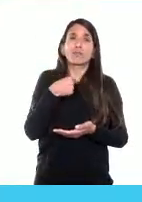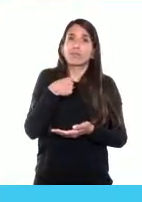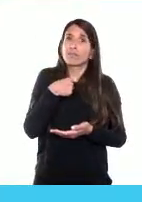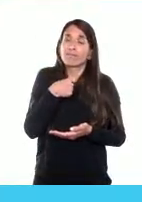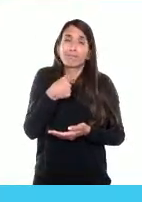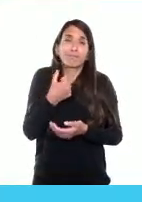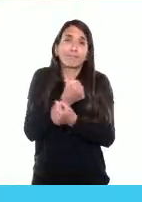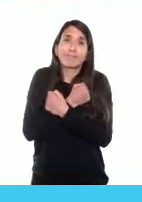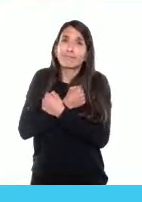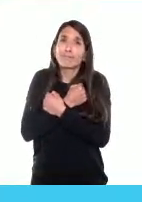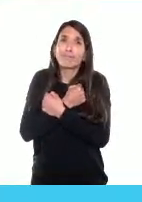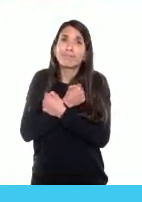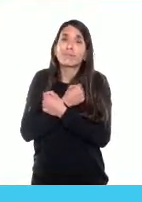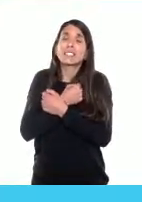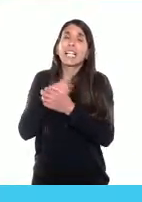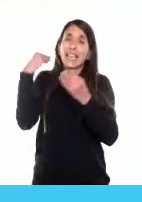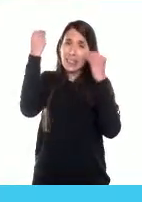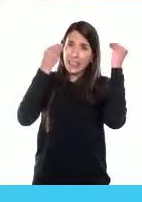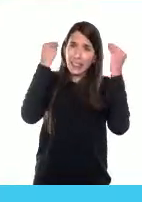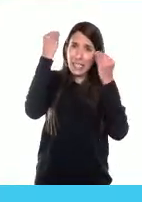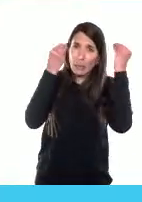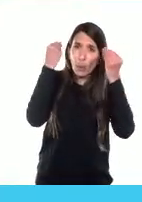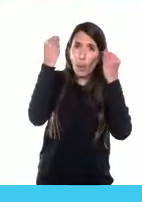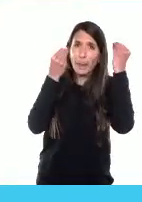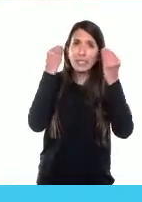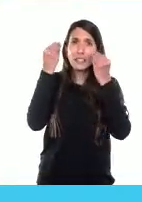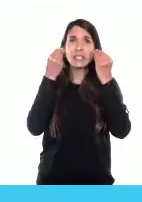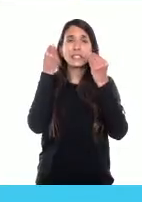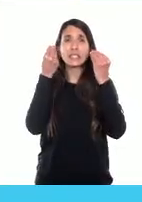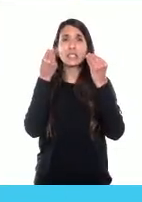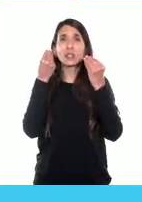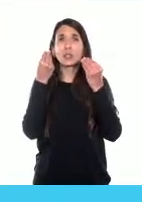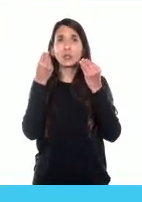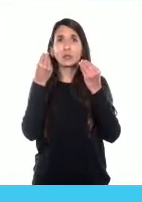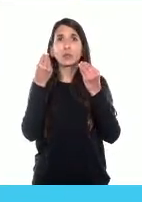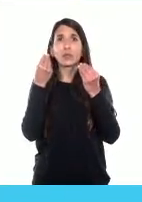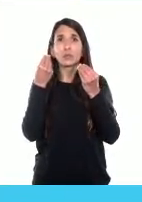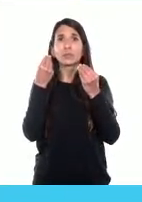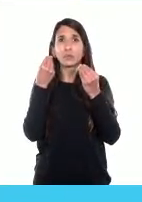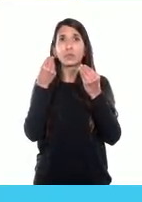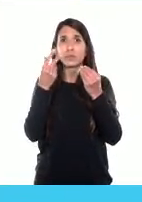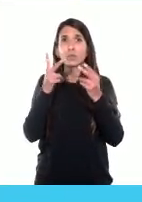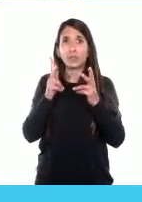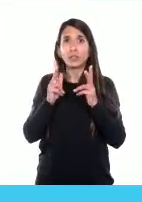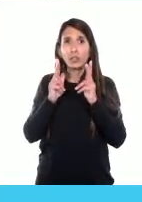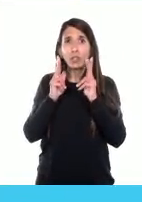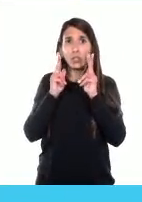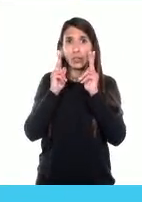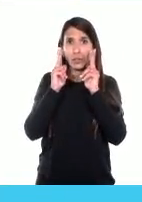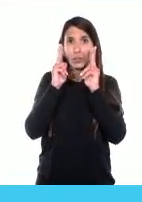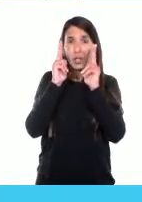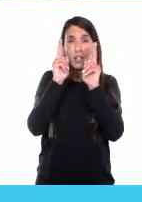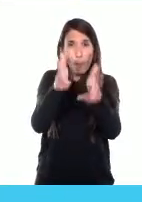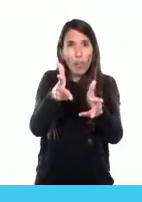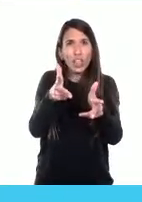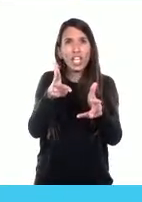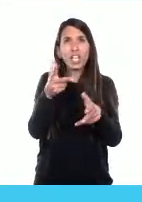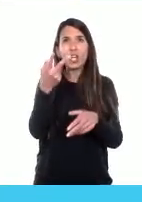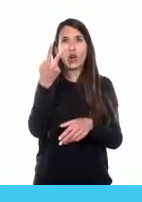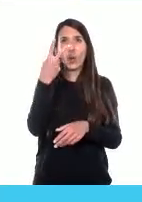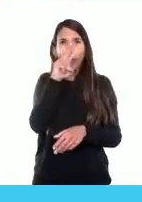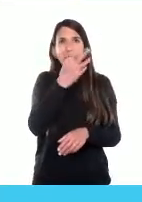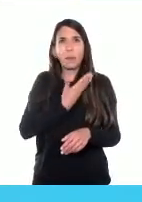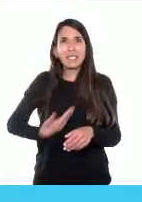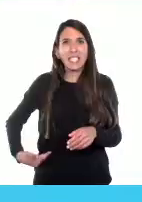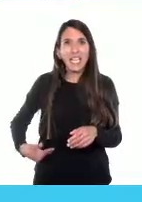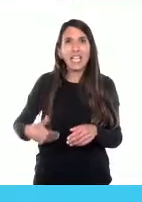querido entendemos su preocupación. Y como dijo la señora vicepresidenta